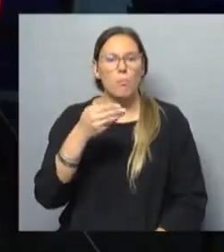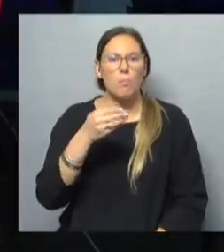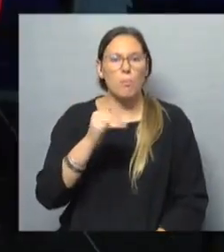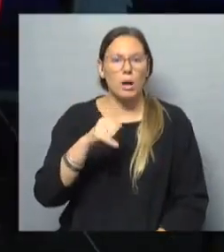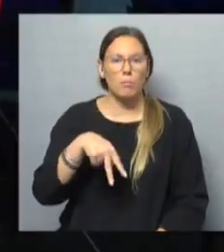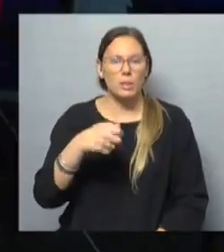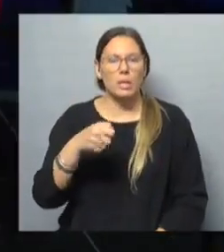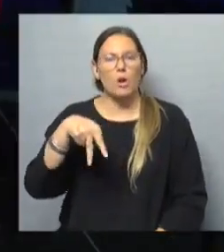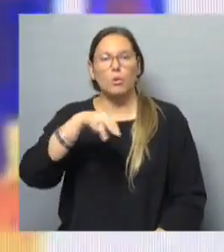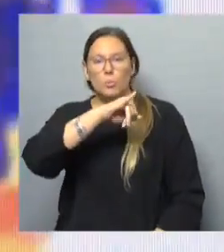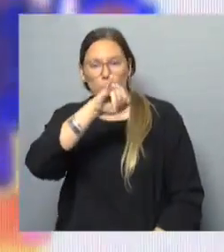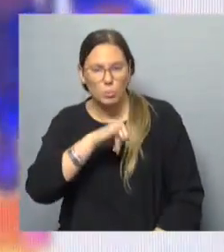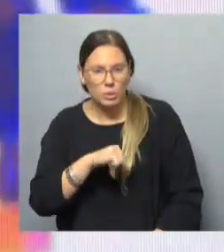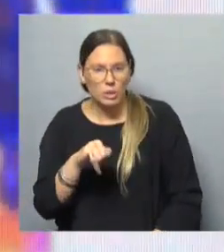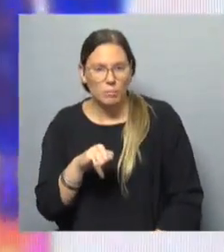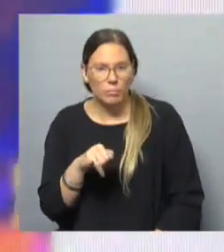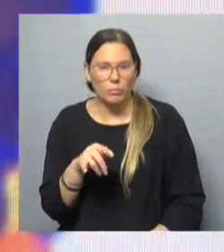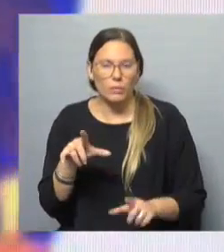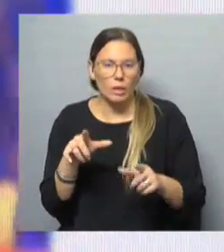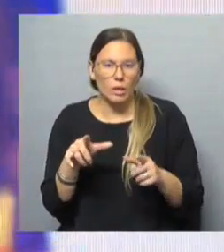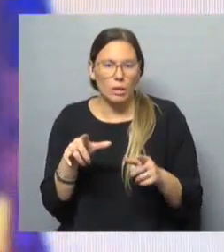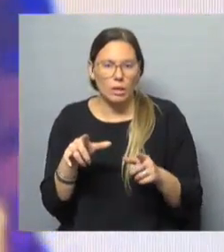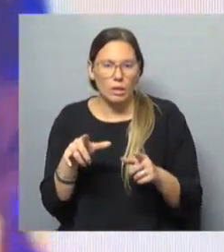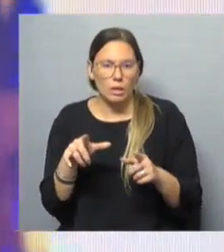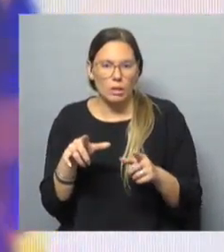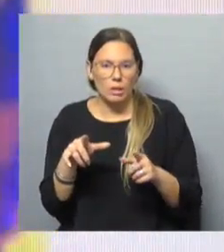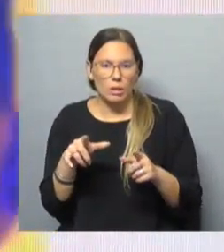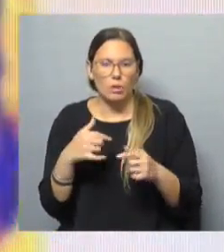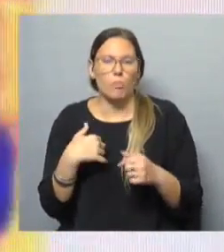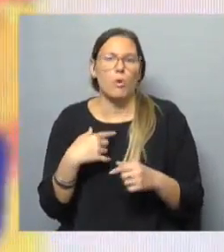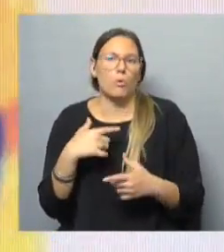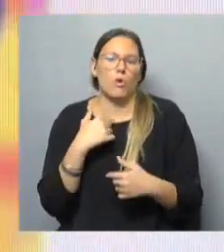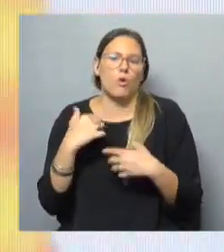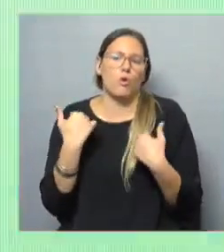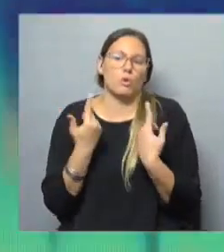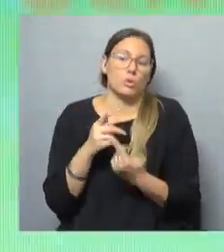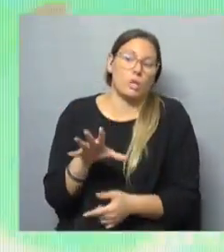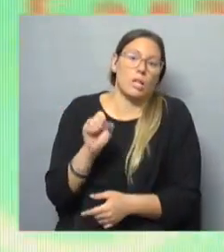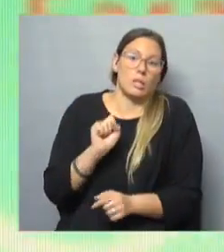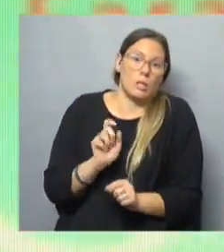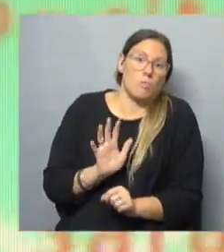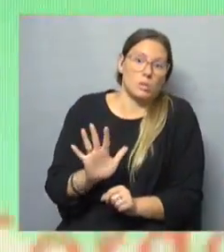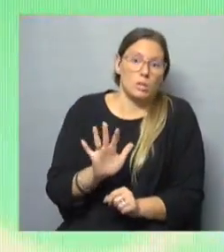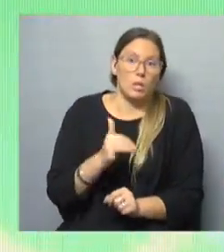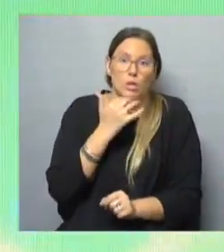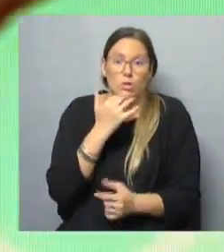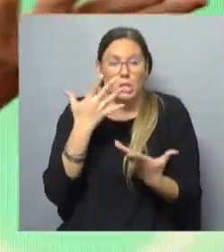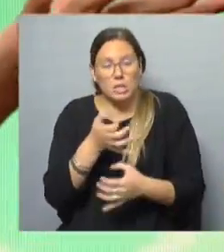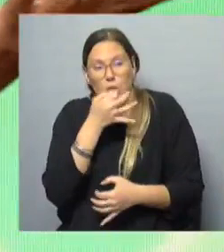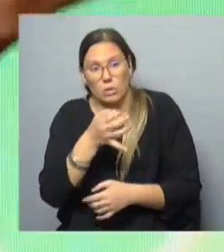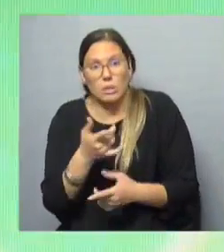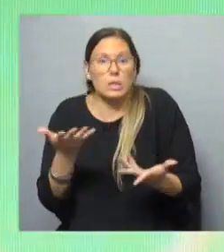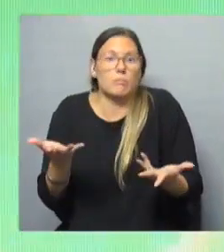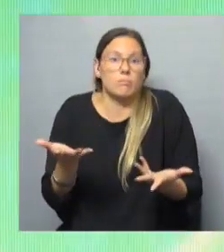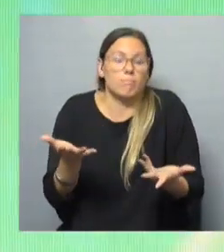Florencia Núñez en donde... Obviamente, es una interpretación, de, claro. Capaz que no es lo que ellas quisieron decir, no importa,